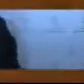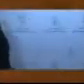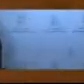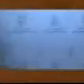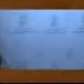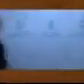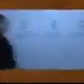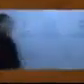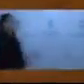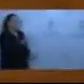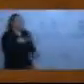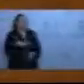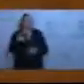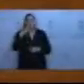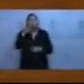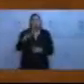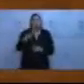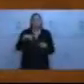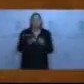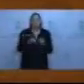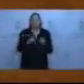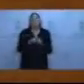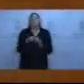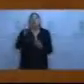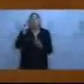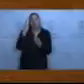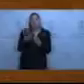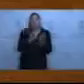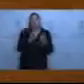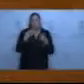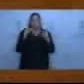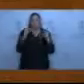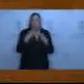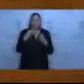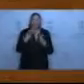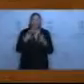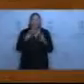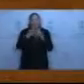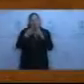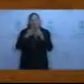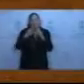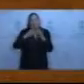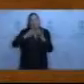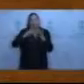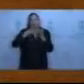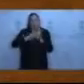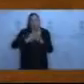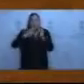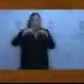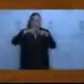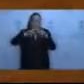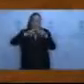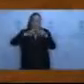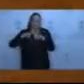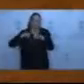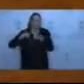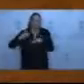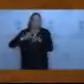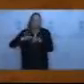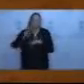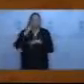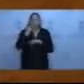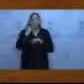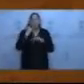de las instrucciones internas de contratación, considera conveniente que por un órgano técnico se revisaran en orden a dotarlas de una mínima homogeneidad y